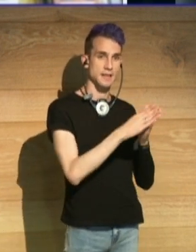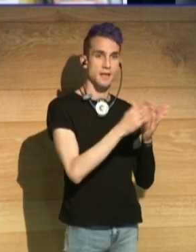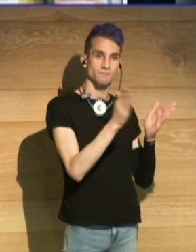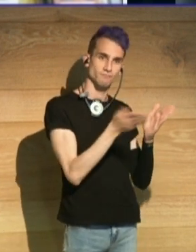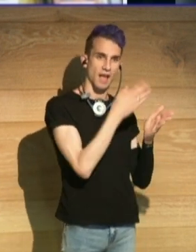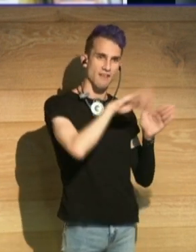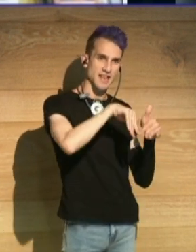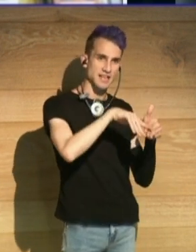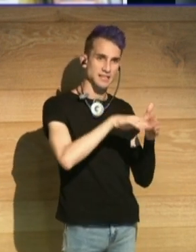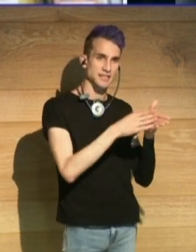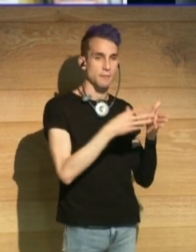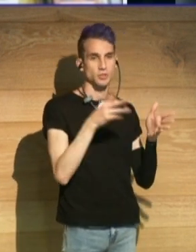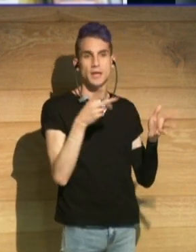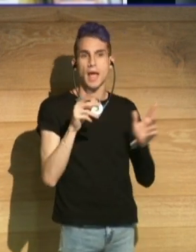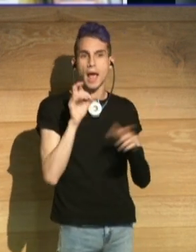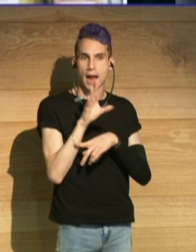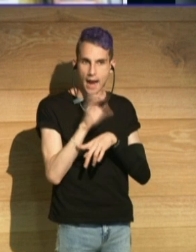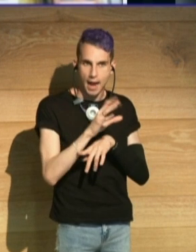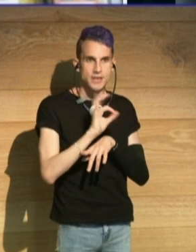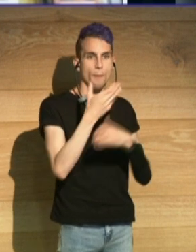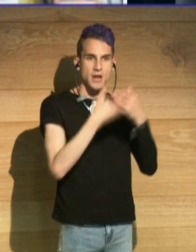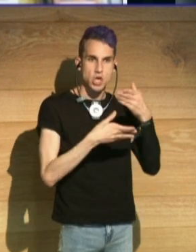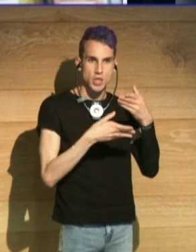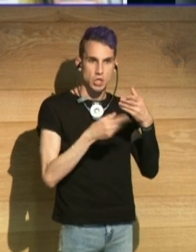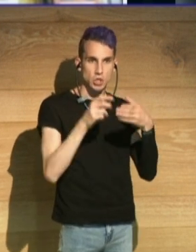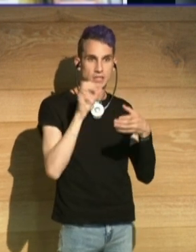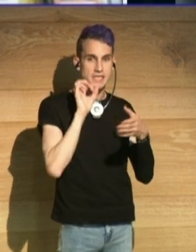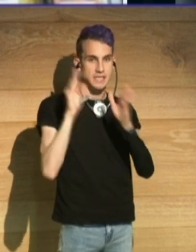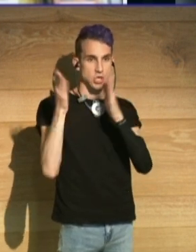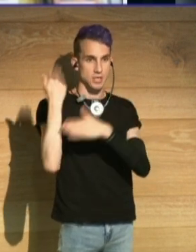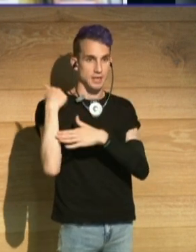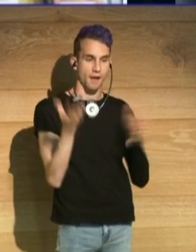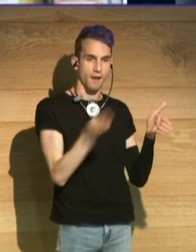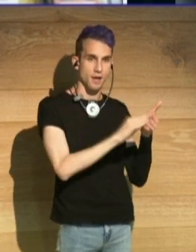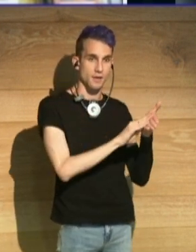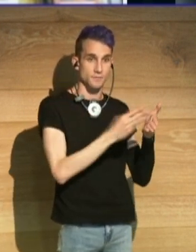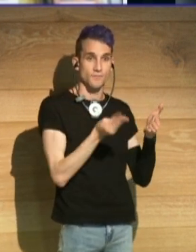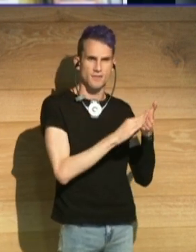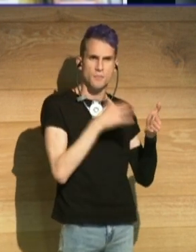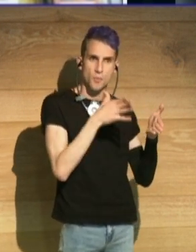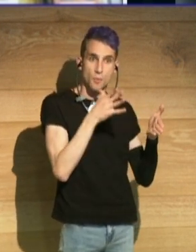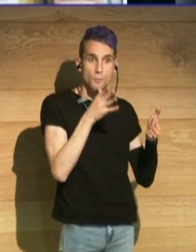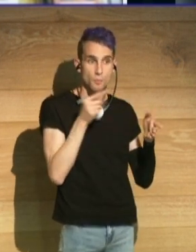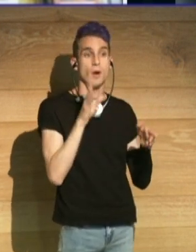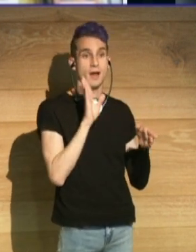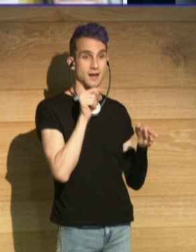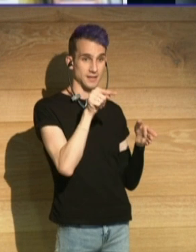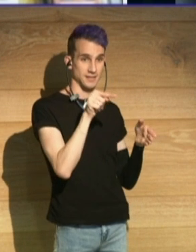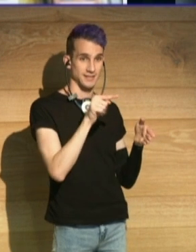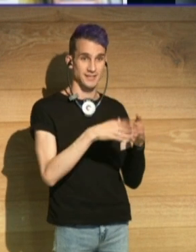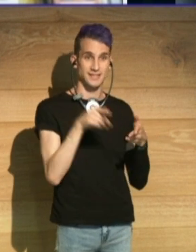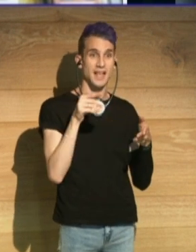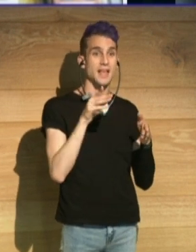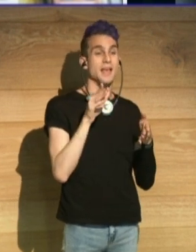periódico, de actos de juicios, lo hago precisamente por lo que decía usted, porque allí